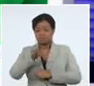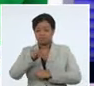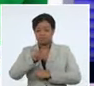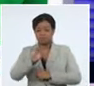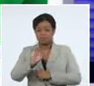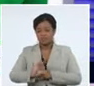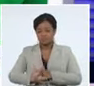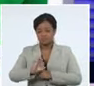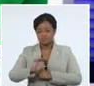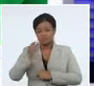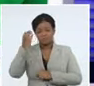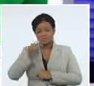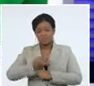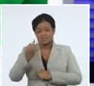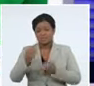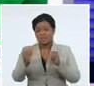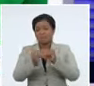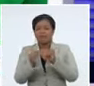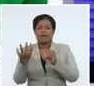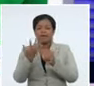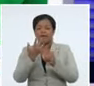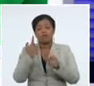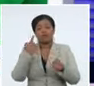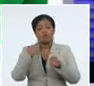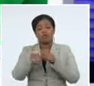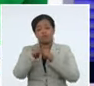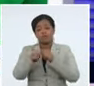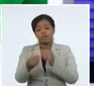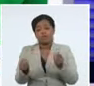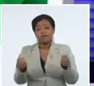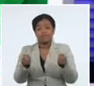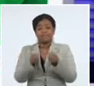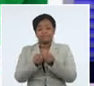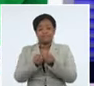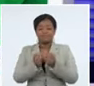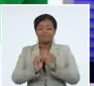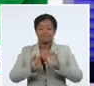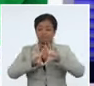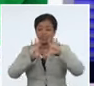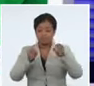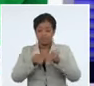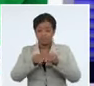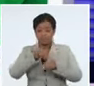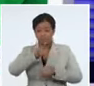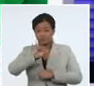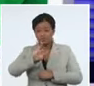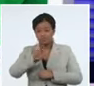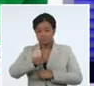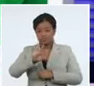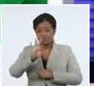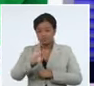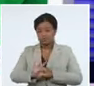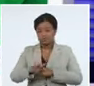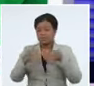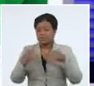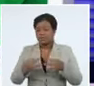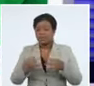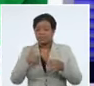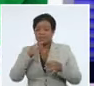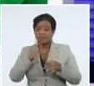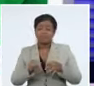99,7% de los diagnosticados ayer, en el acumulado es el 98,8%, y como siempre digo, es lo lógico,